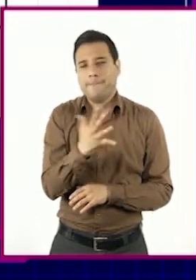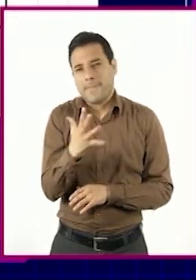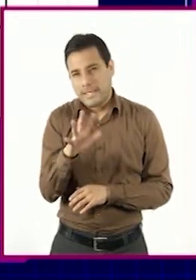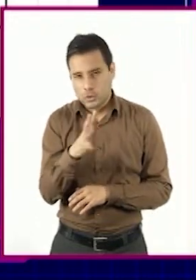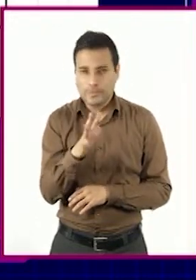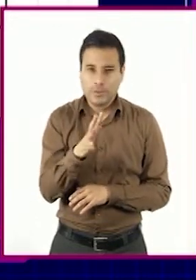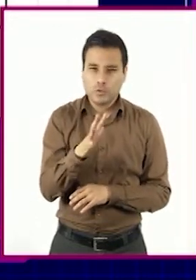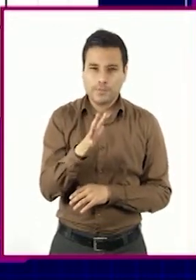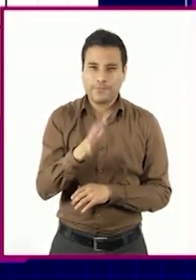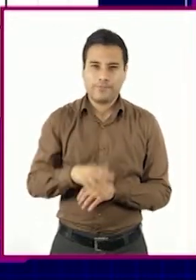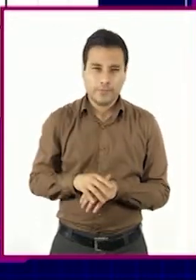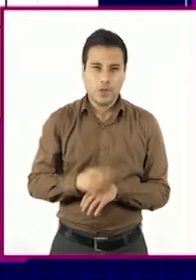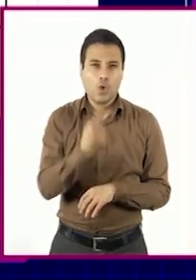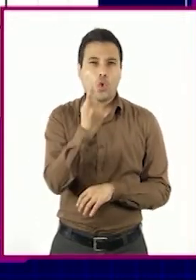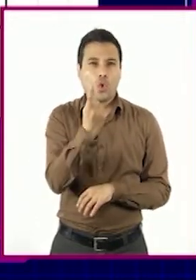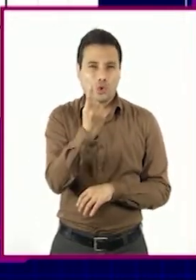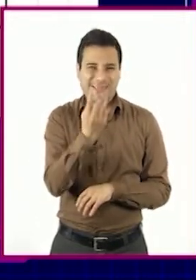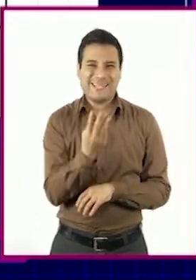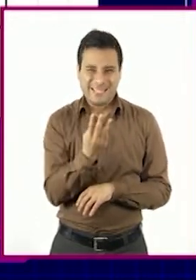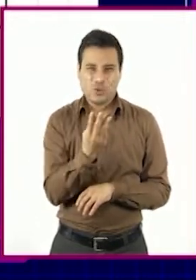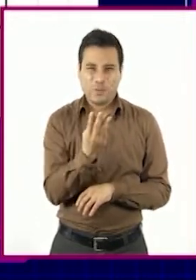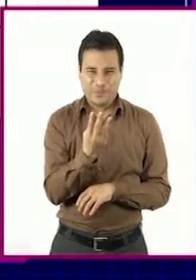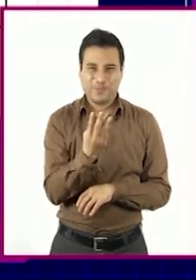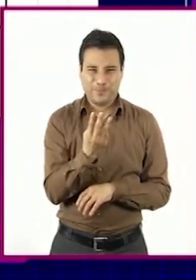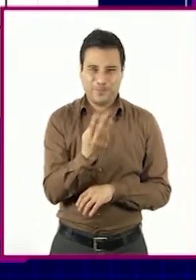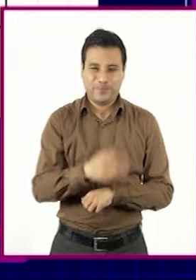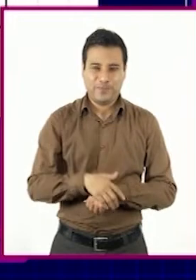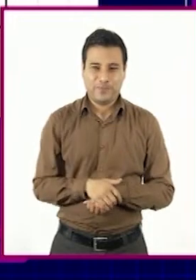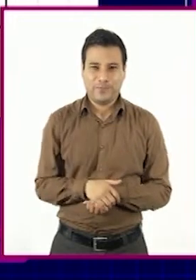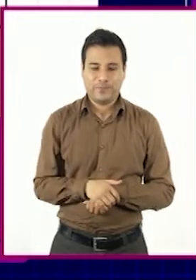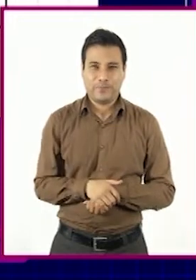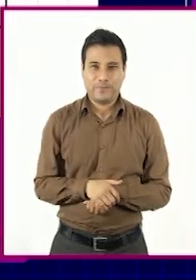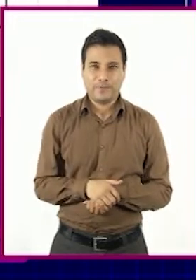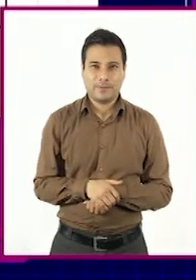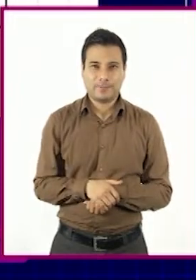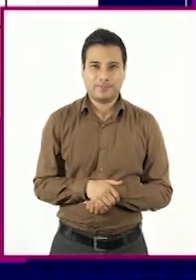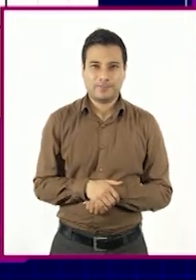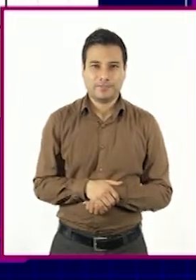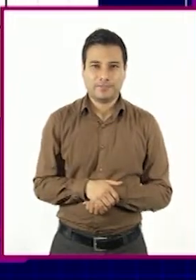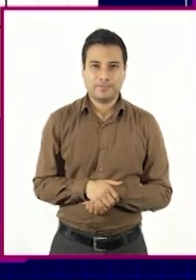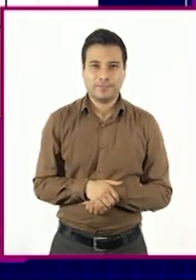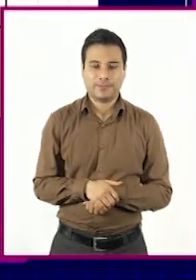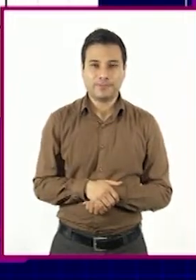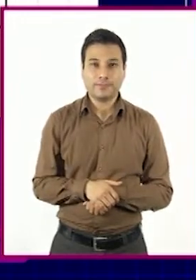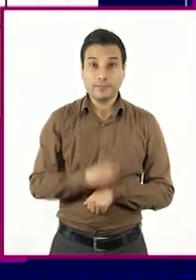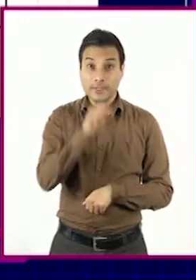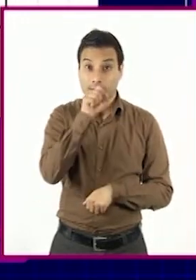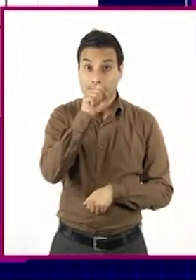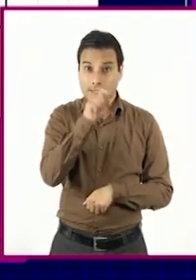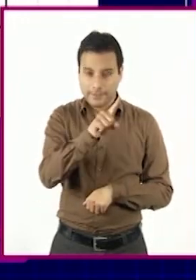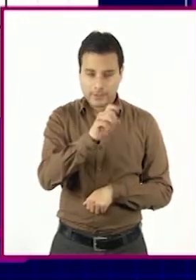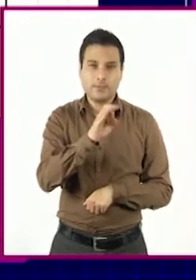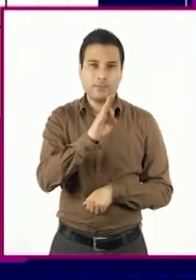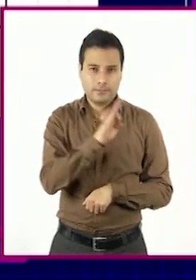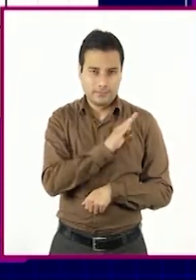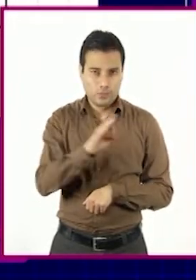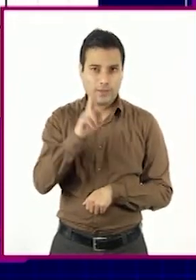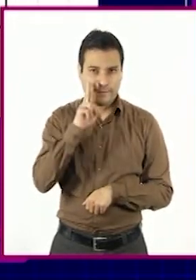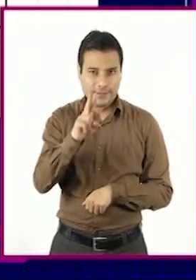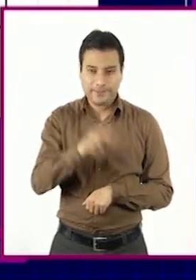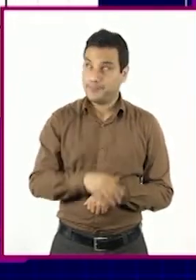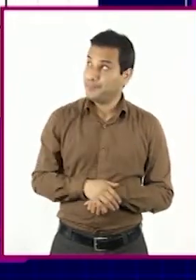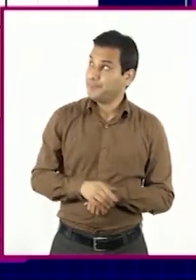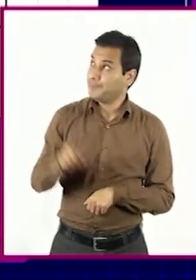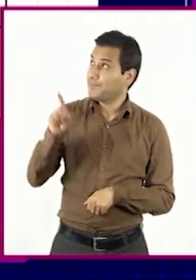aproximadamente a la tercera parte del círculo. También de forma inmediata, se puede observar que, en esa